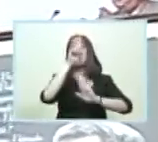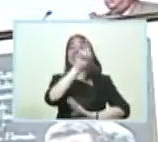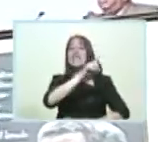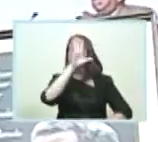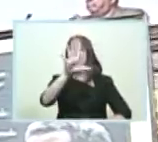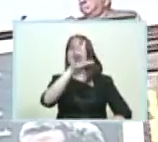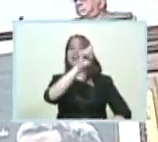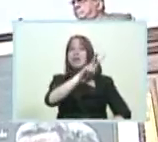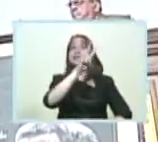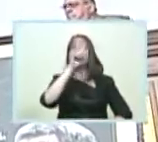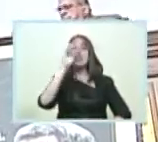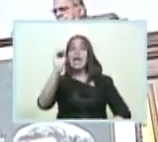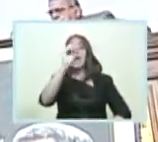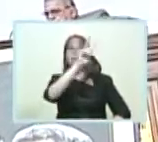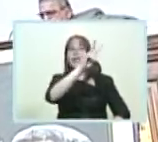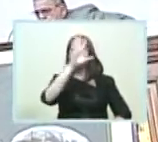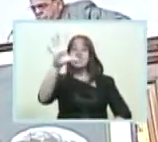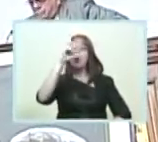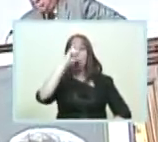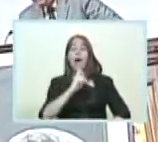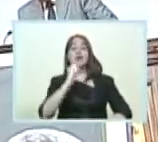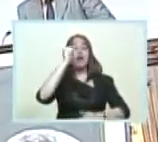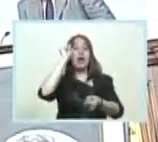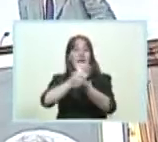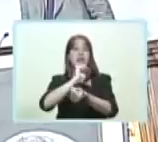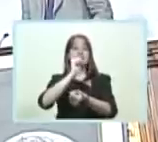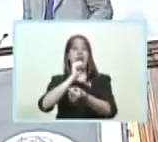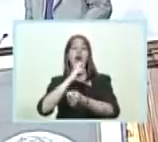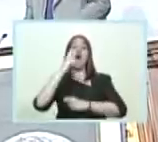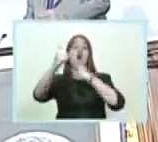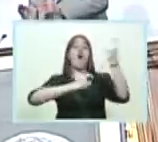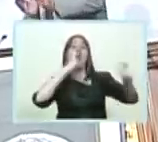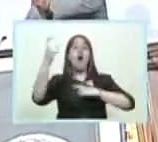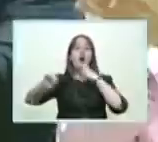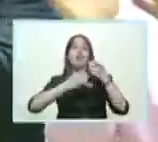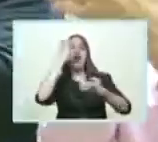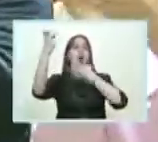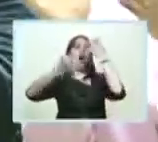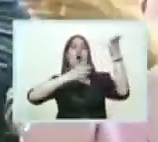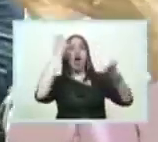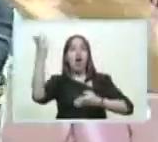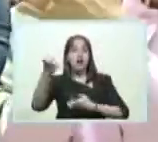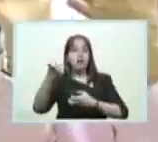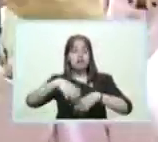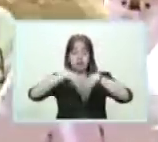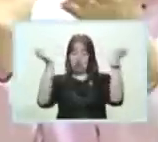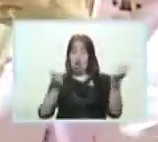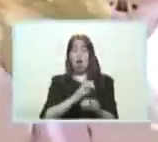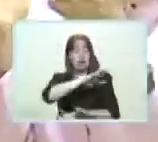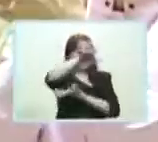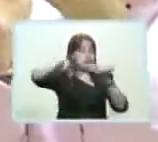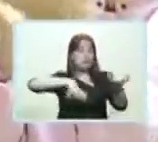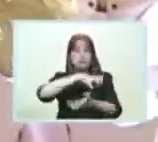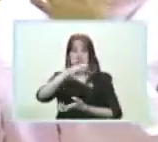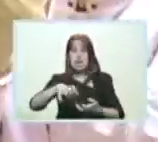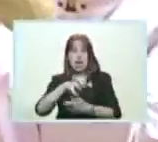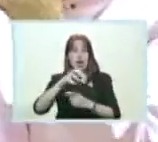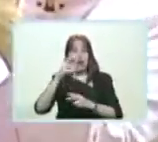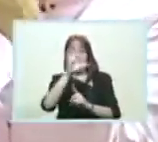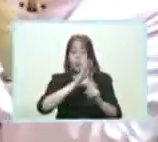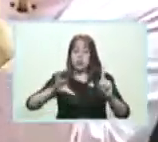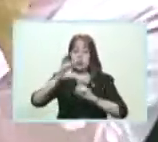20 y 25 años de cárcel a los que expresen odio, intolerancia y violencia por razones